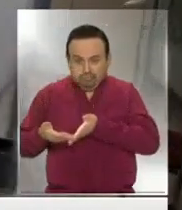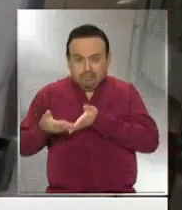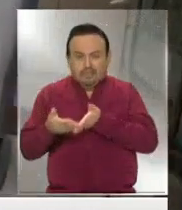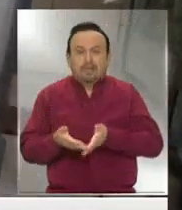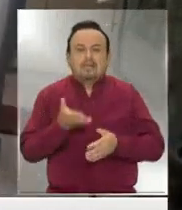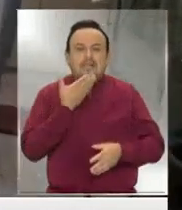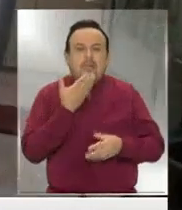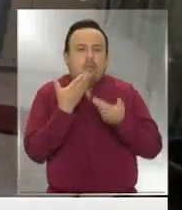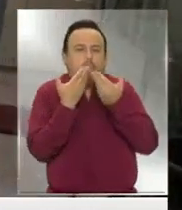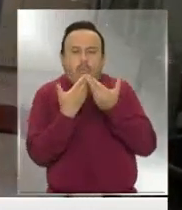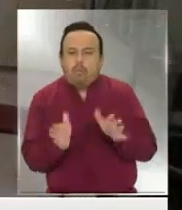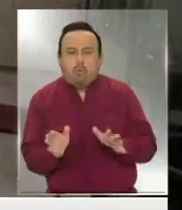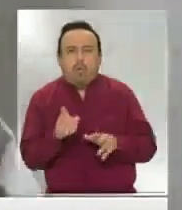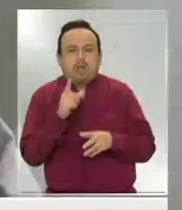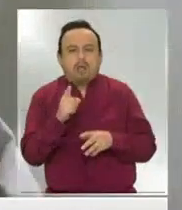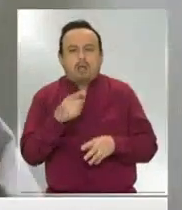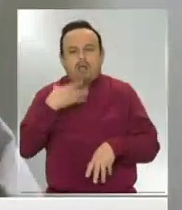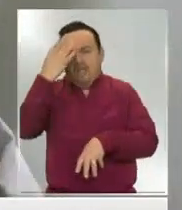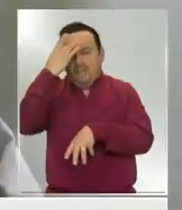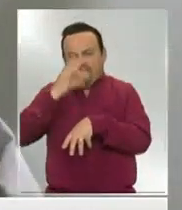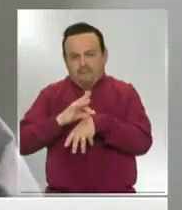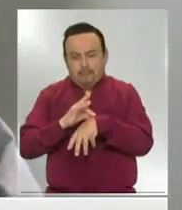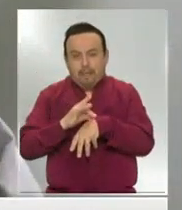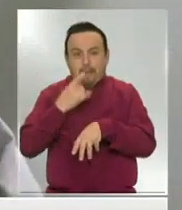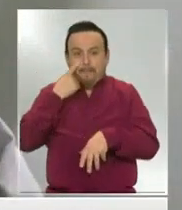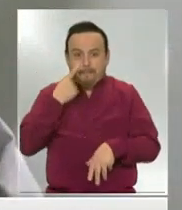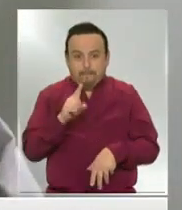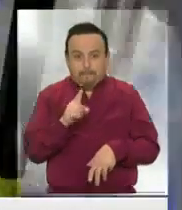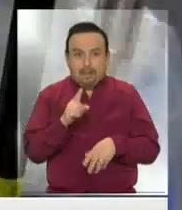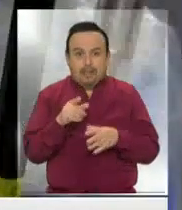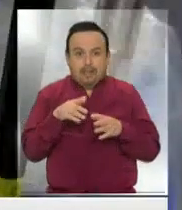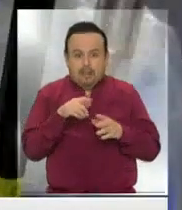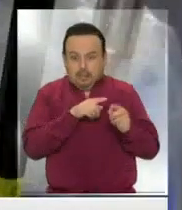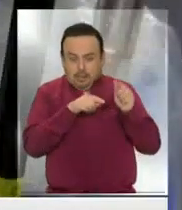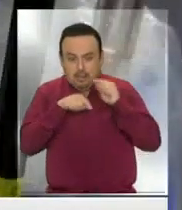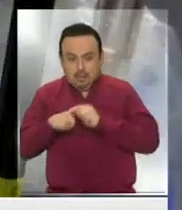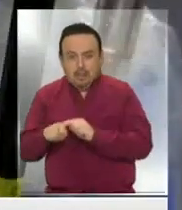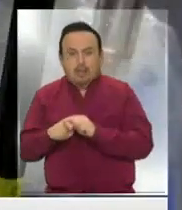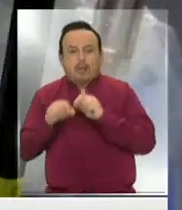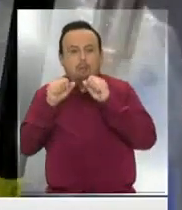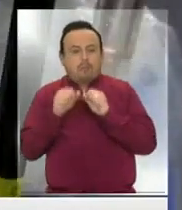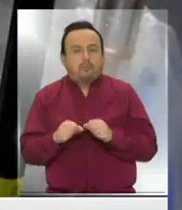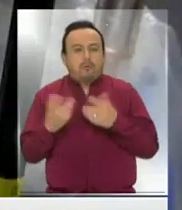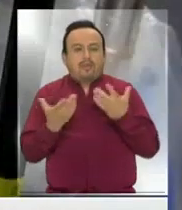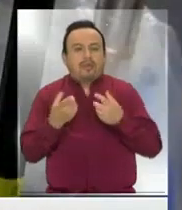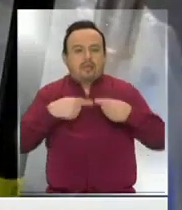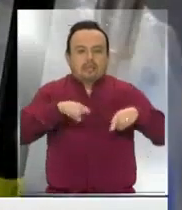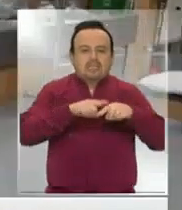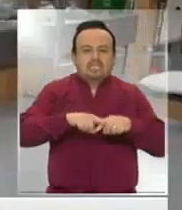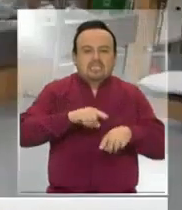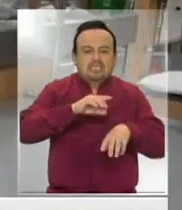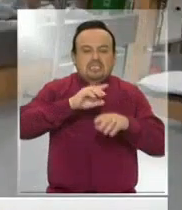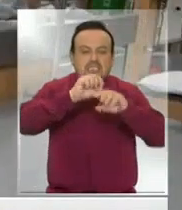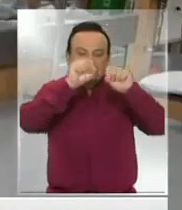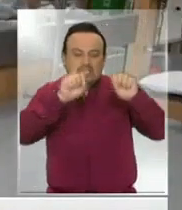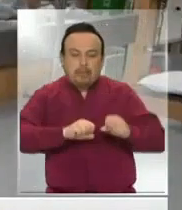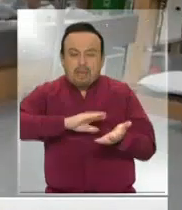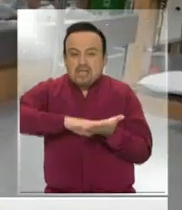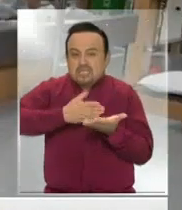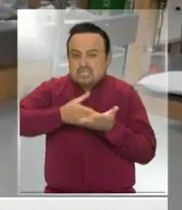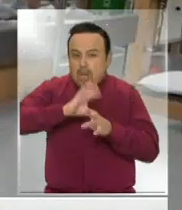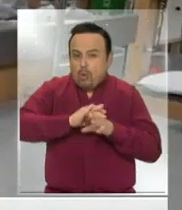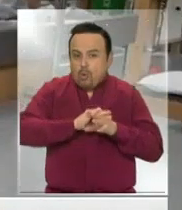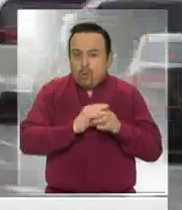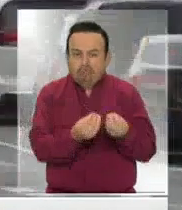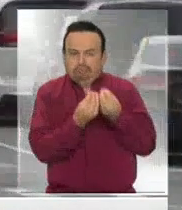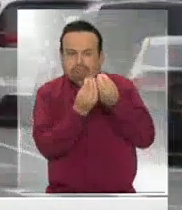está destinado a cualquier otro enfermo, pero que al ser tratado a bordo pueda descongestionar el sistema de salud para que así pueda